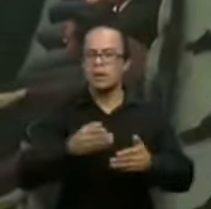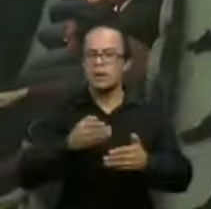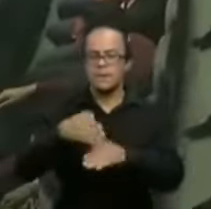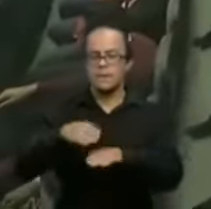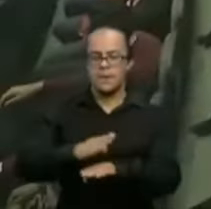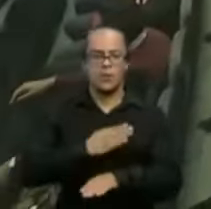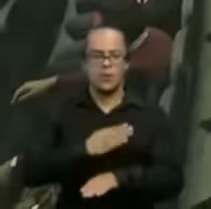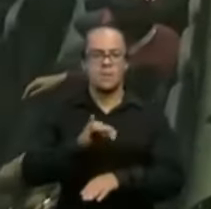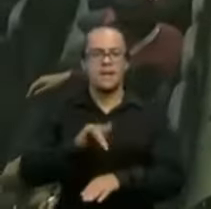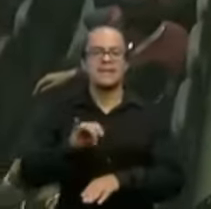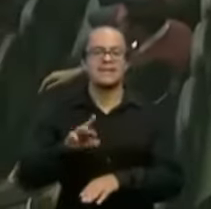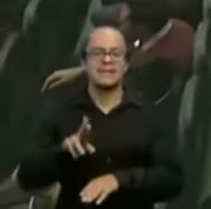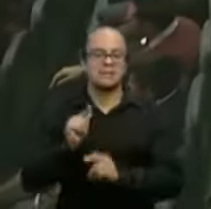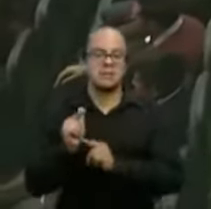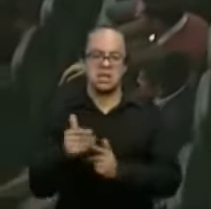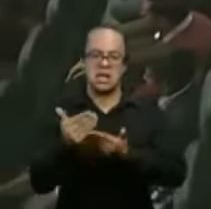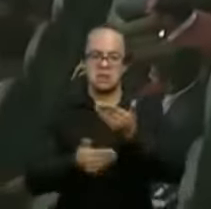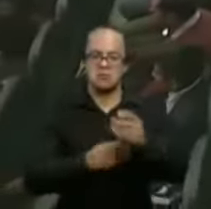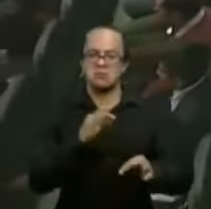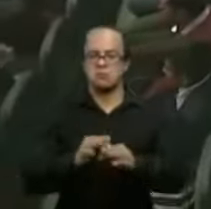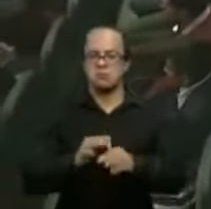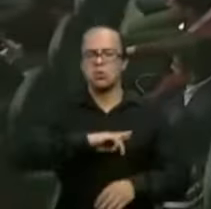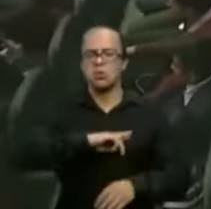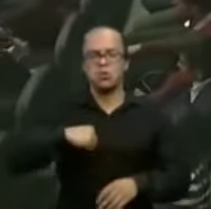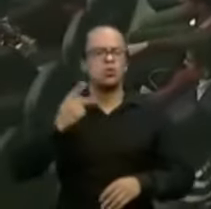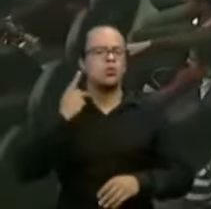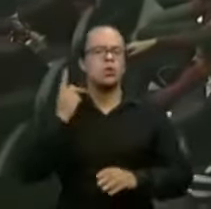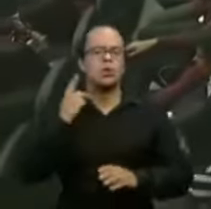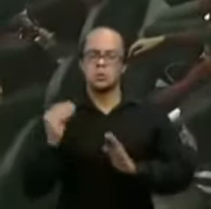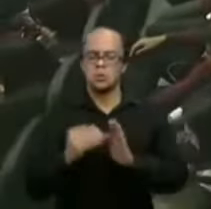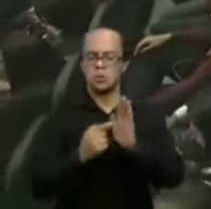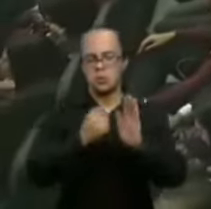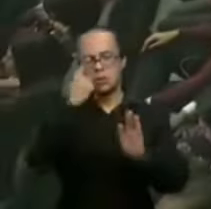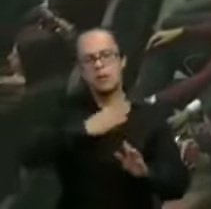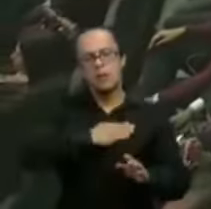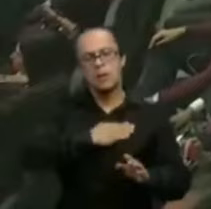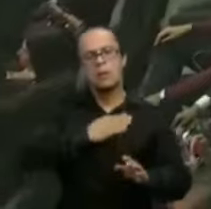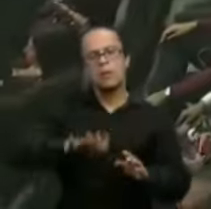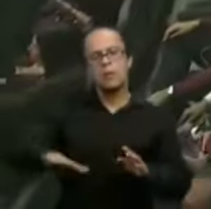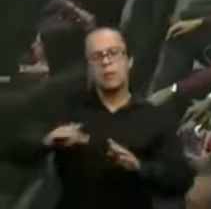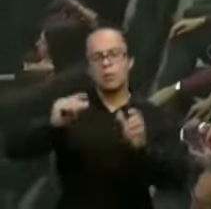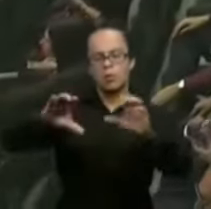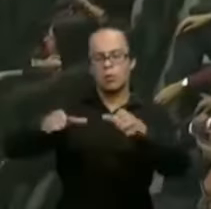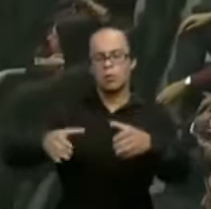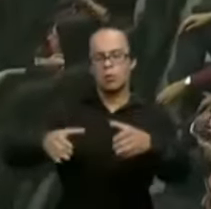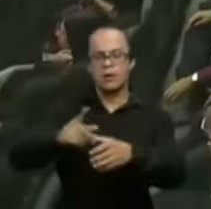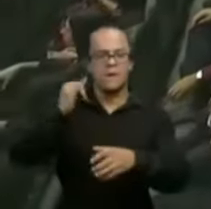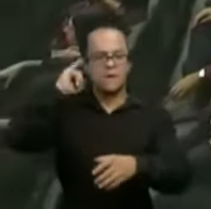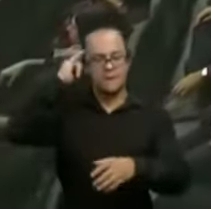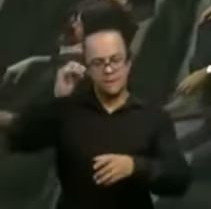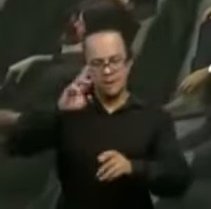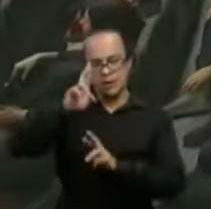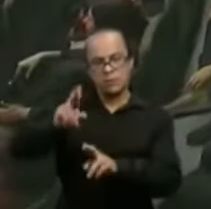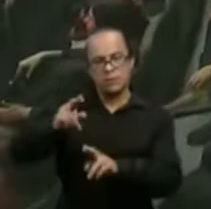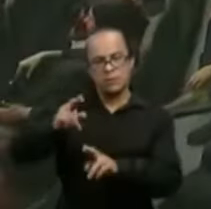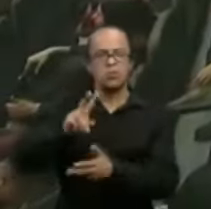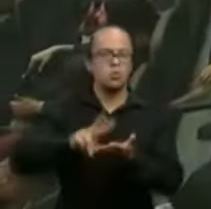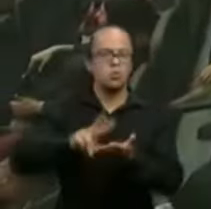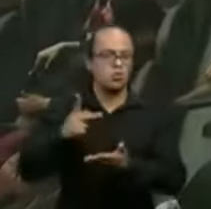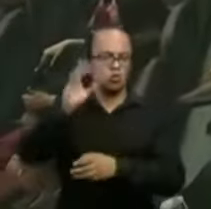bienestar. Asumiremos una política que propicie su bienestar de los pueblos originarios, respetando sus valores y